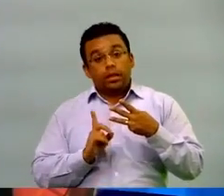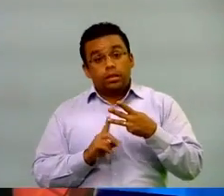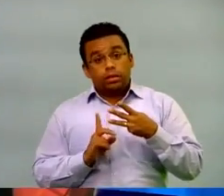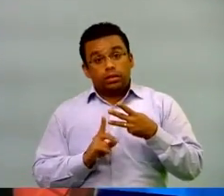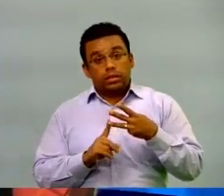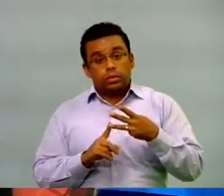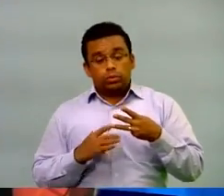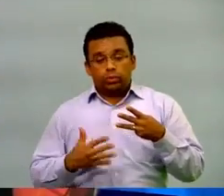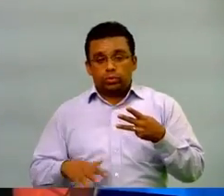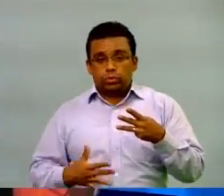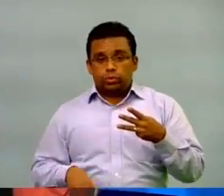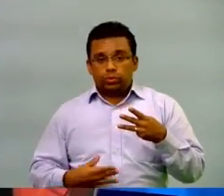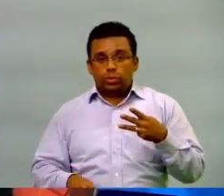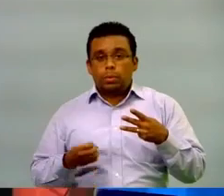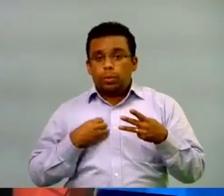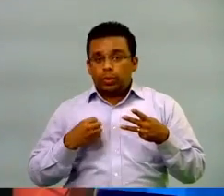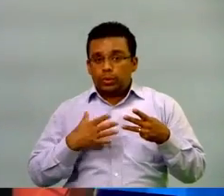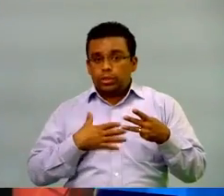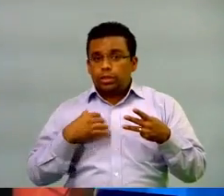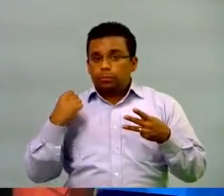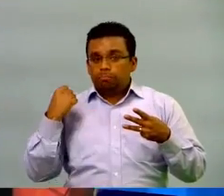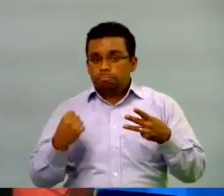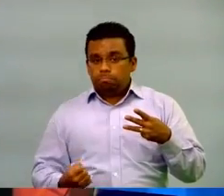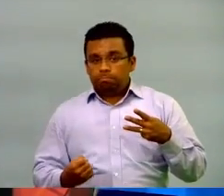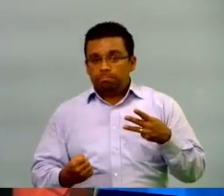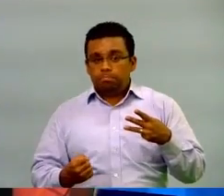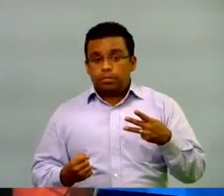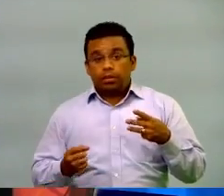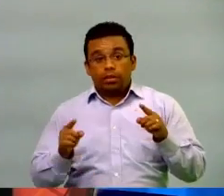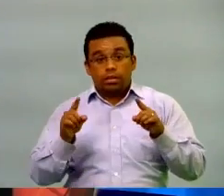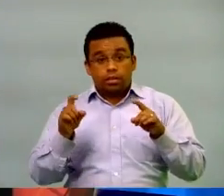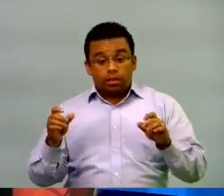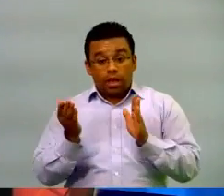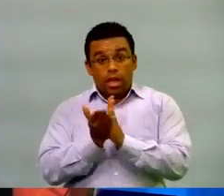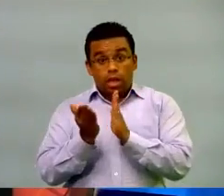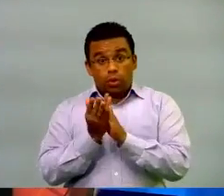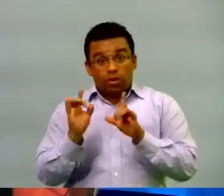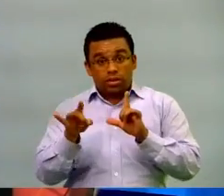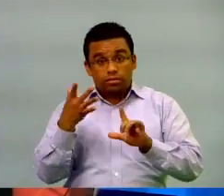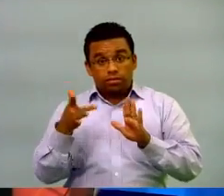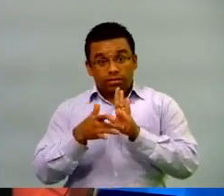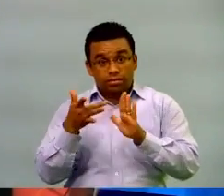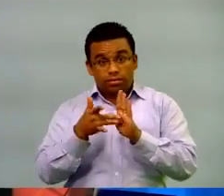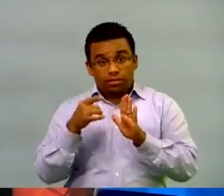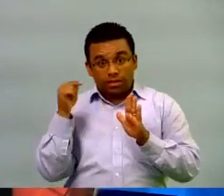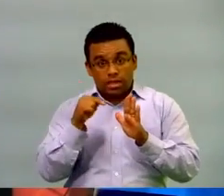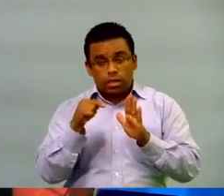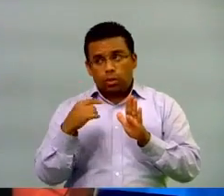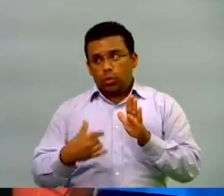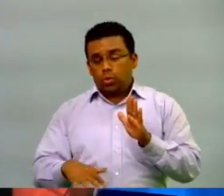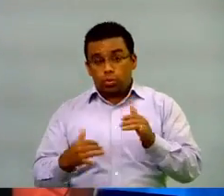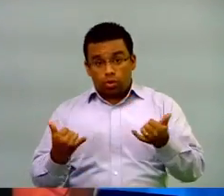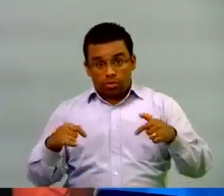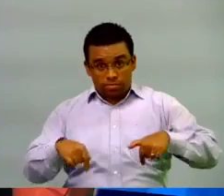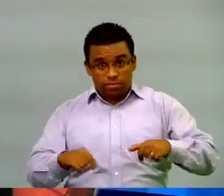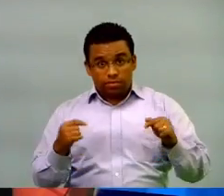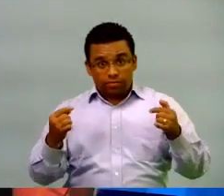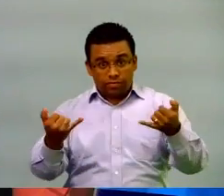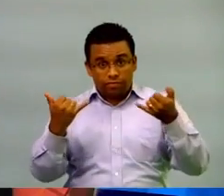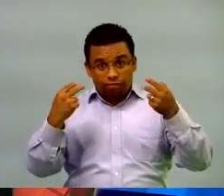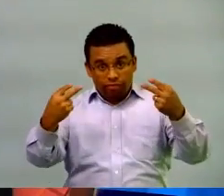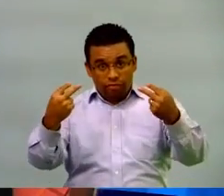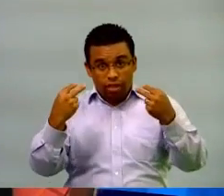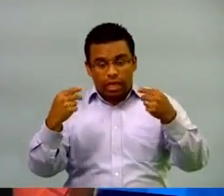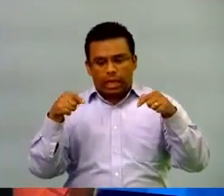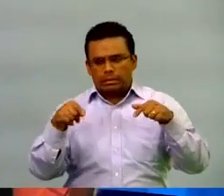Educa Digital para nosotros ha sido la mejor ventana para poder mostrar lo que estamos haciendo. Y es lo que, digamos, casi a diario